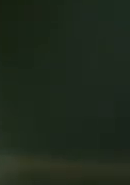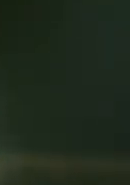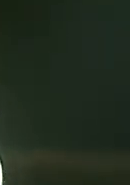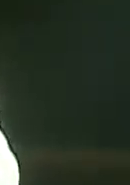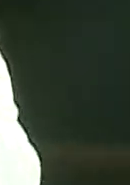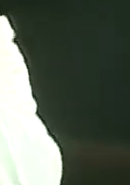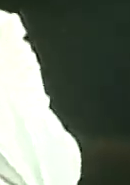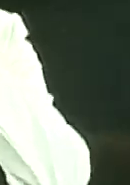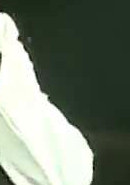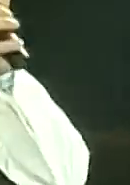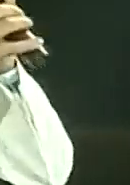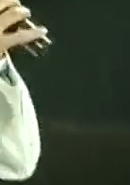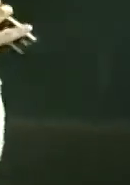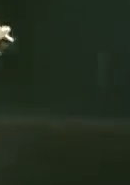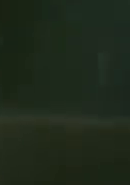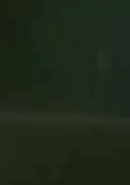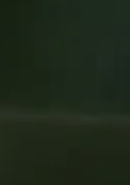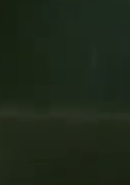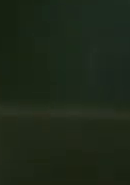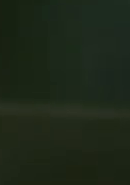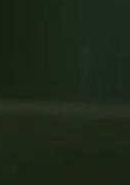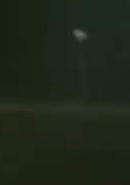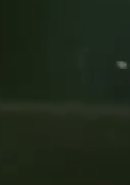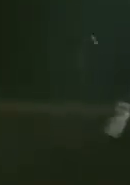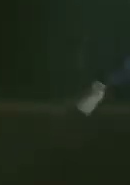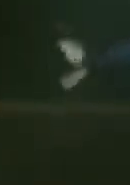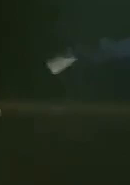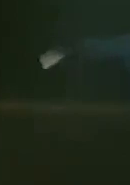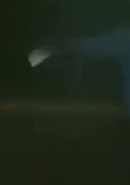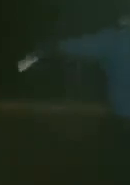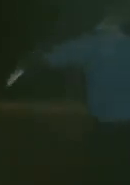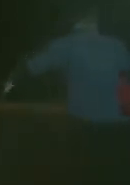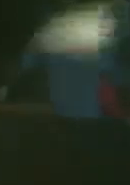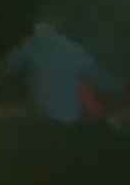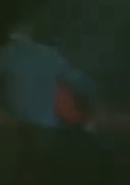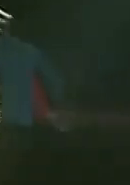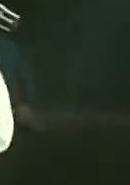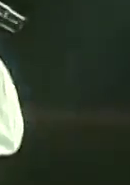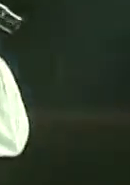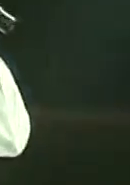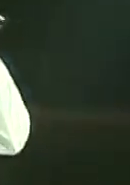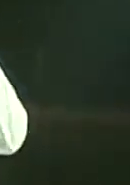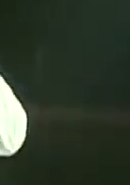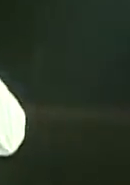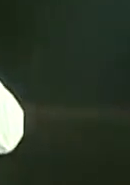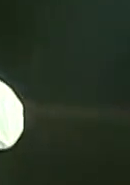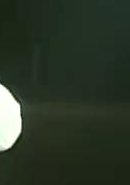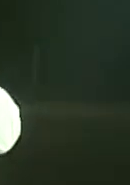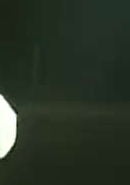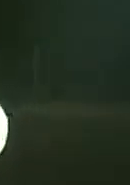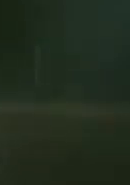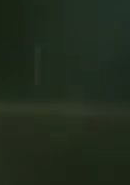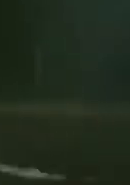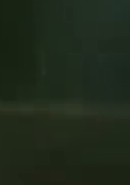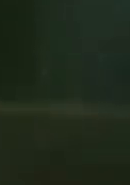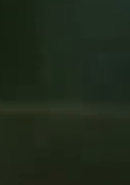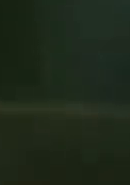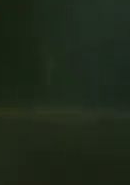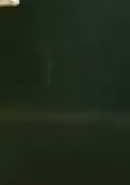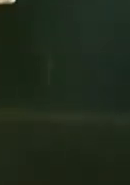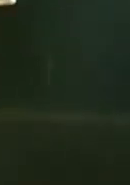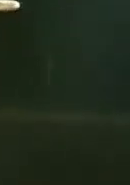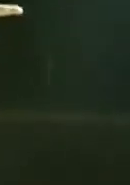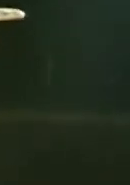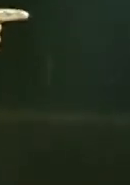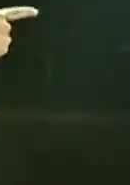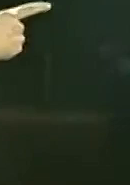y como sé que me quiere, lo amo con las mismas ganas. Le llevaré mis cantares, pues claro son los refranes,